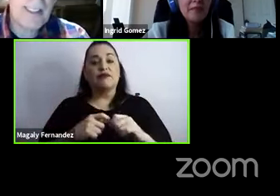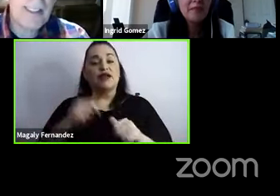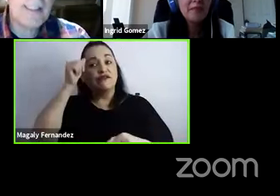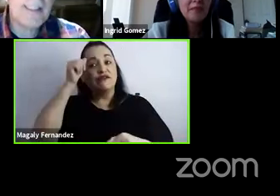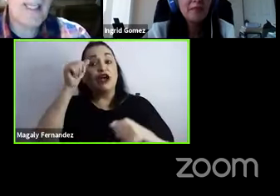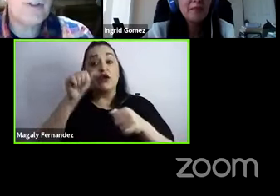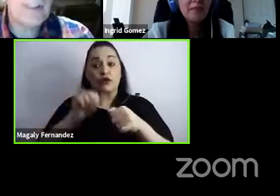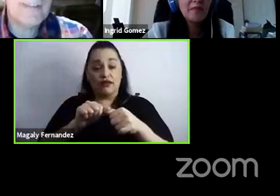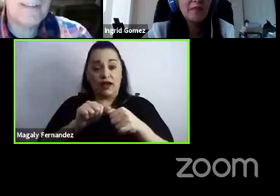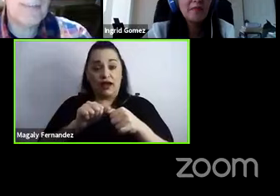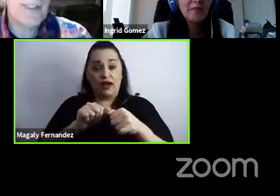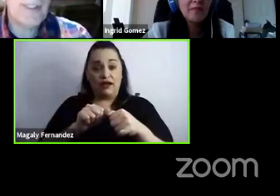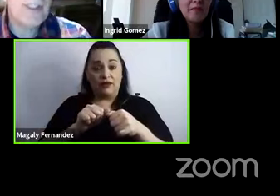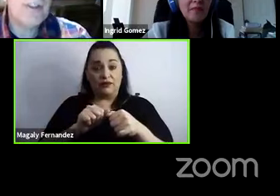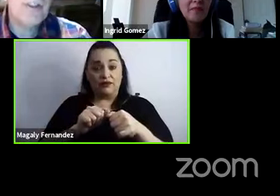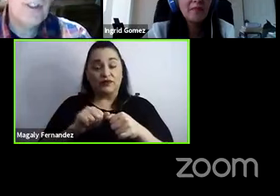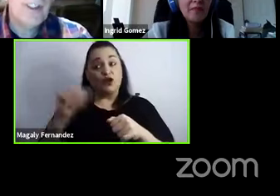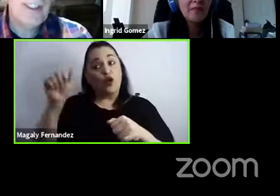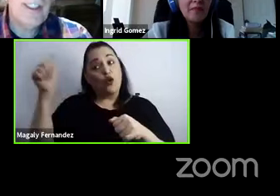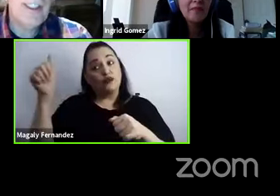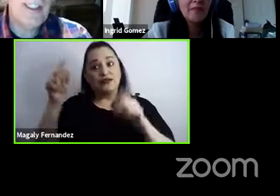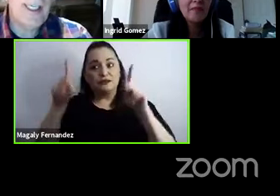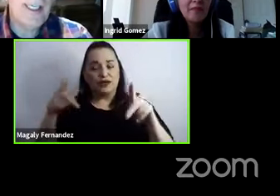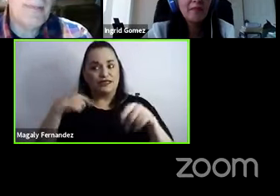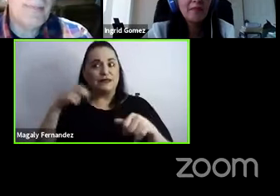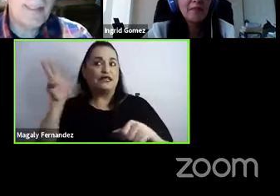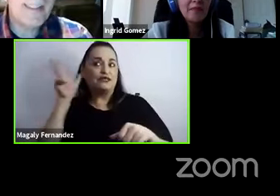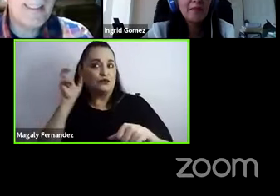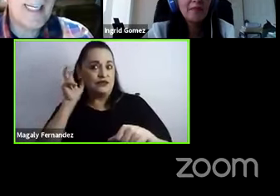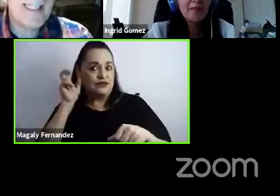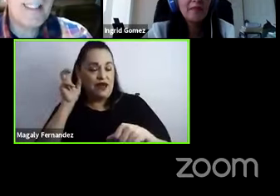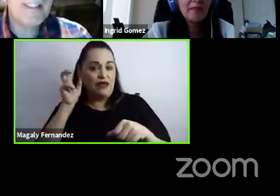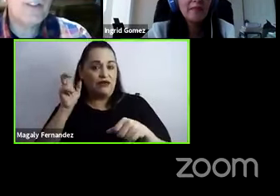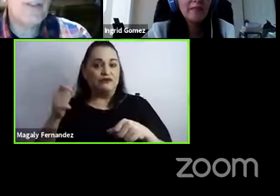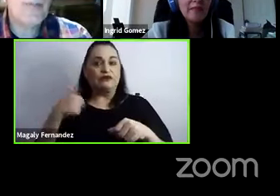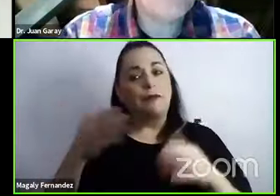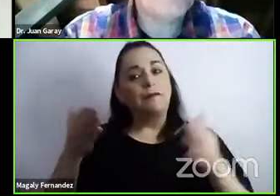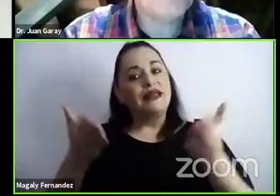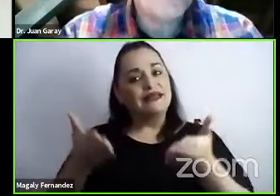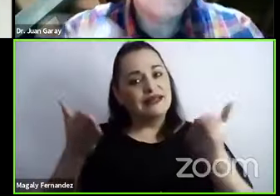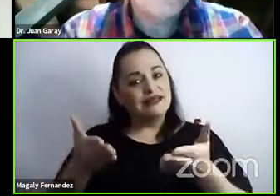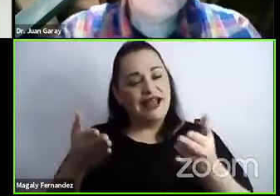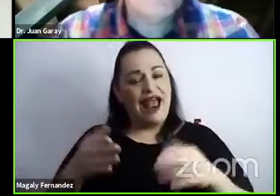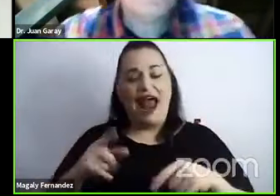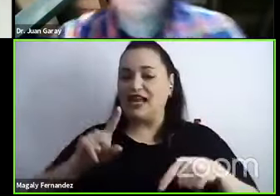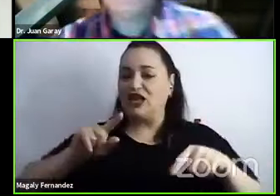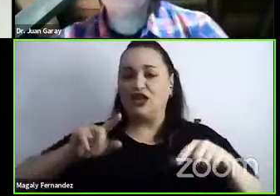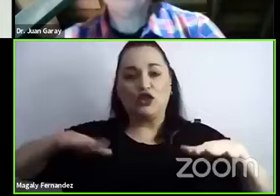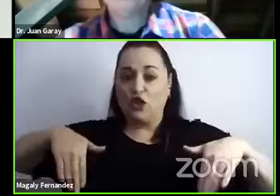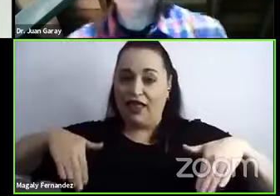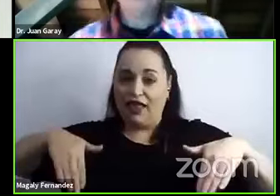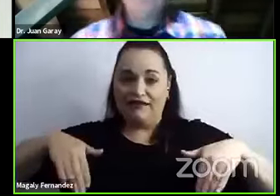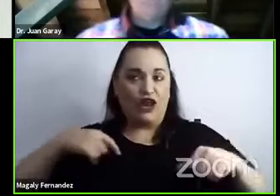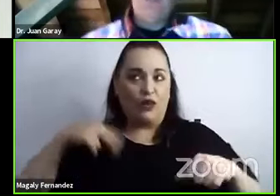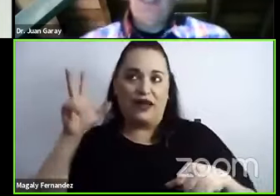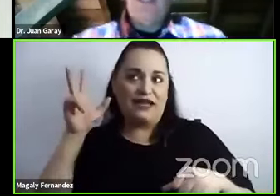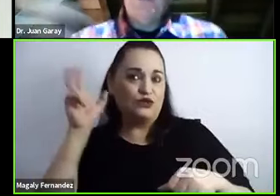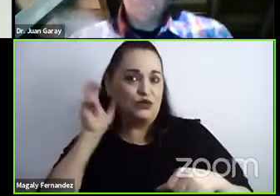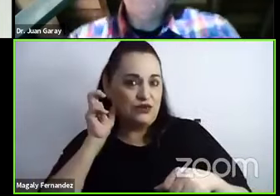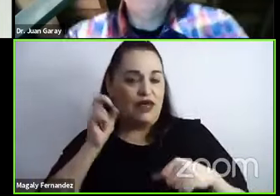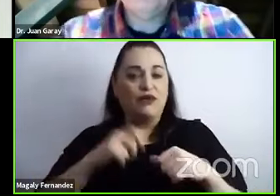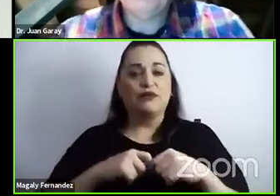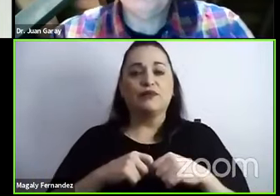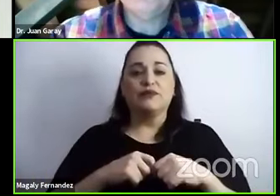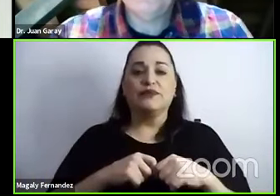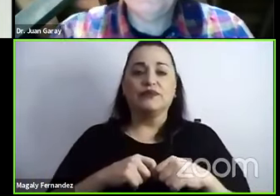recordar a quienes ya otras veces me han oído y presentar a quienes todavía no me han escuchado el